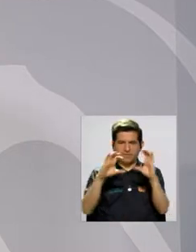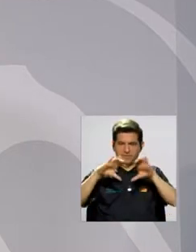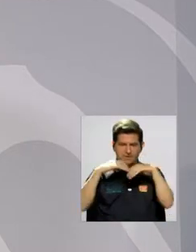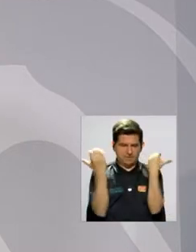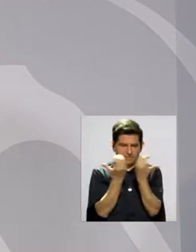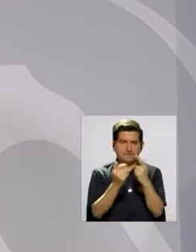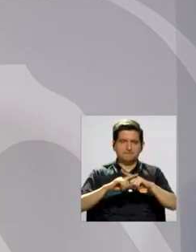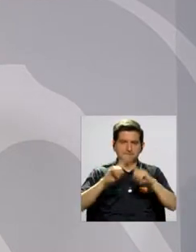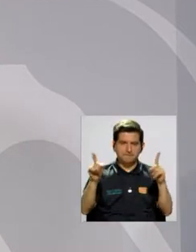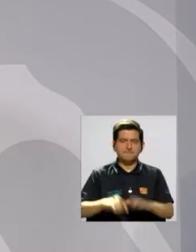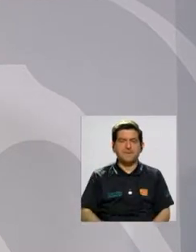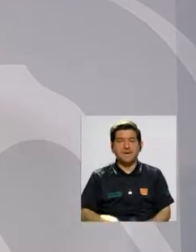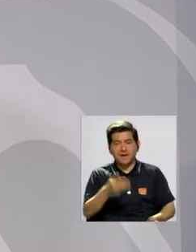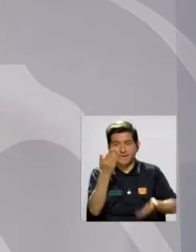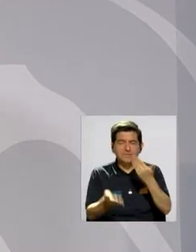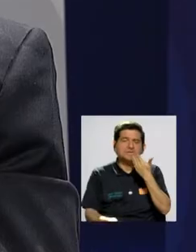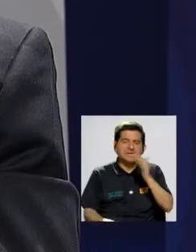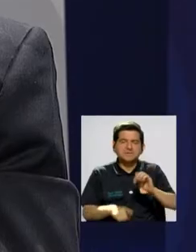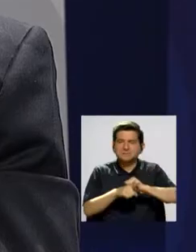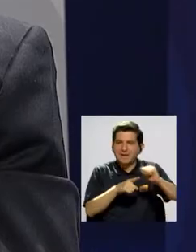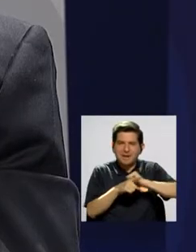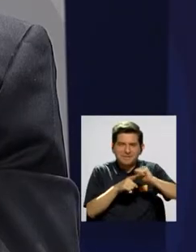haber incurrido en una mala práctica judicial.